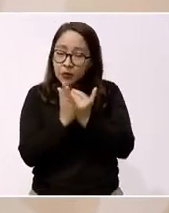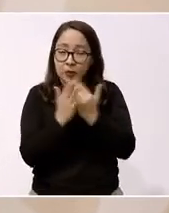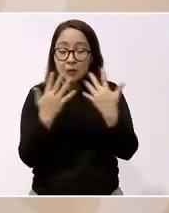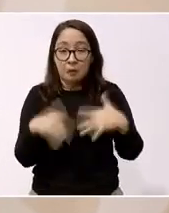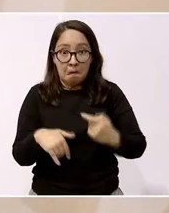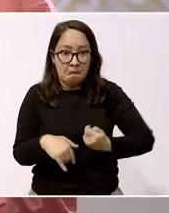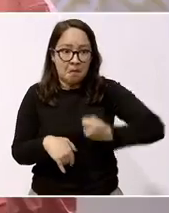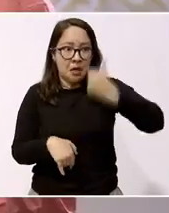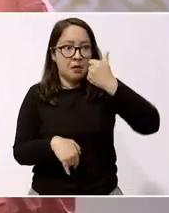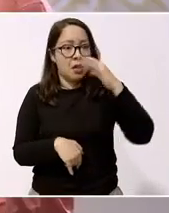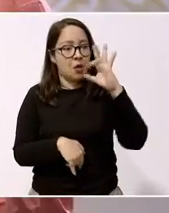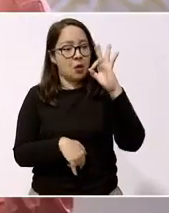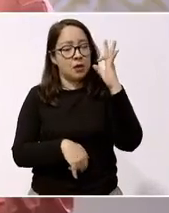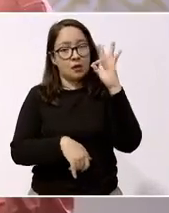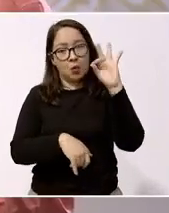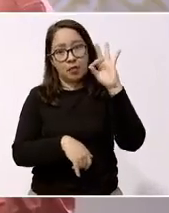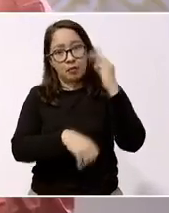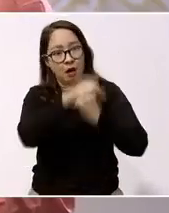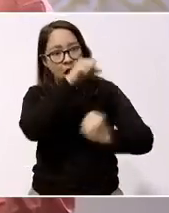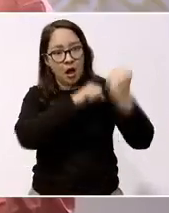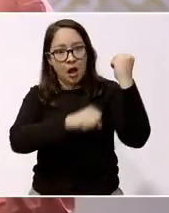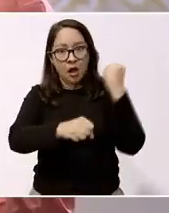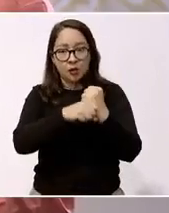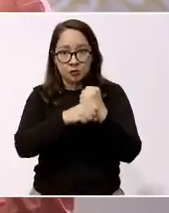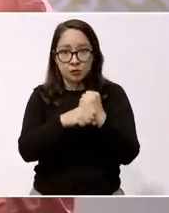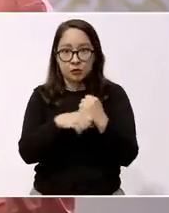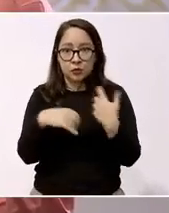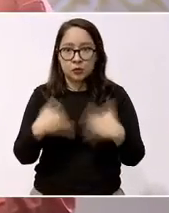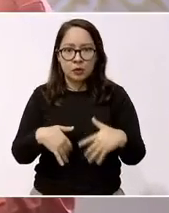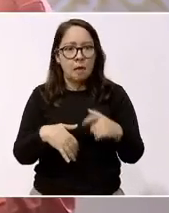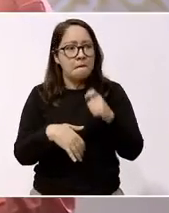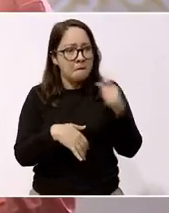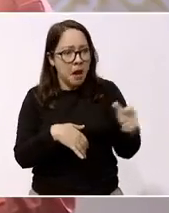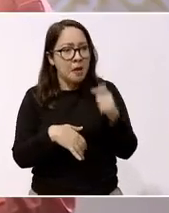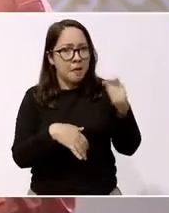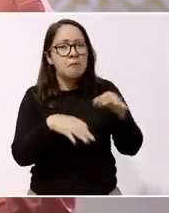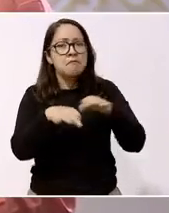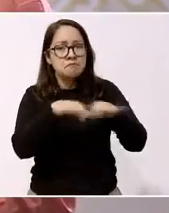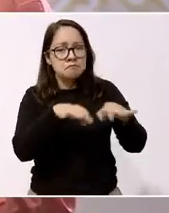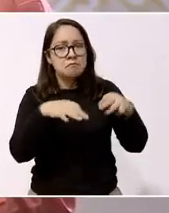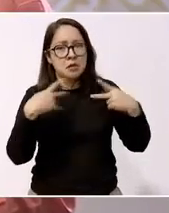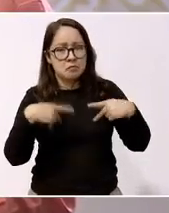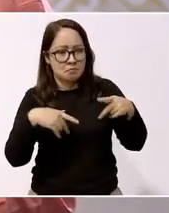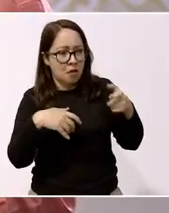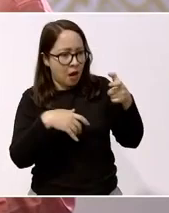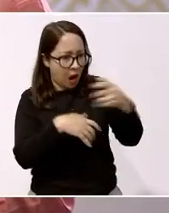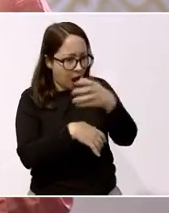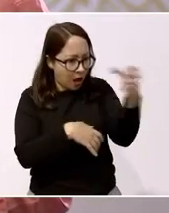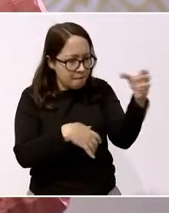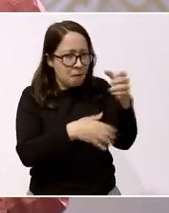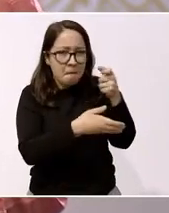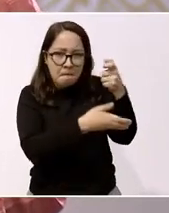años el salario de los trabajadores.